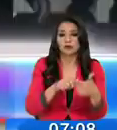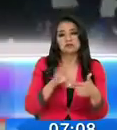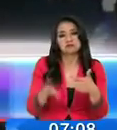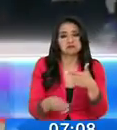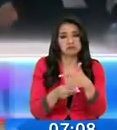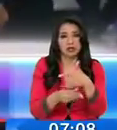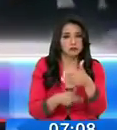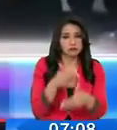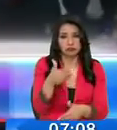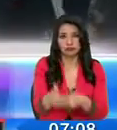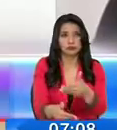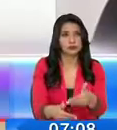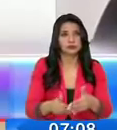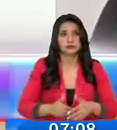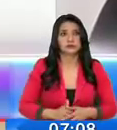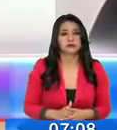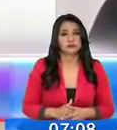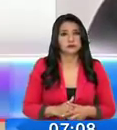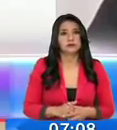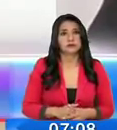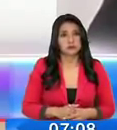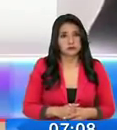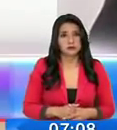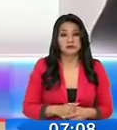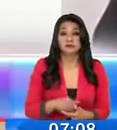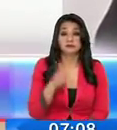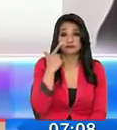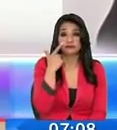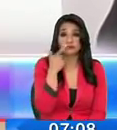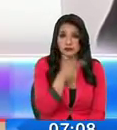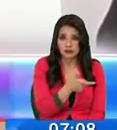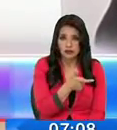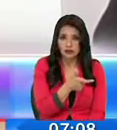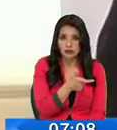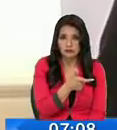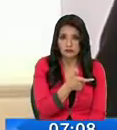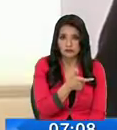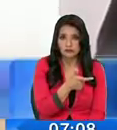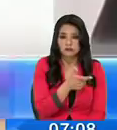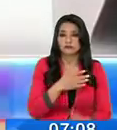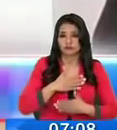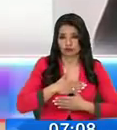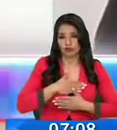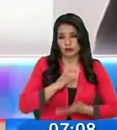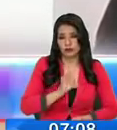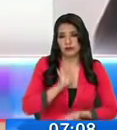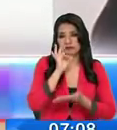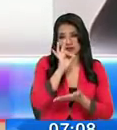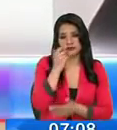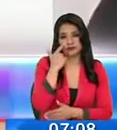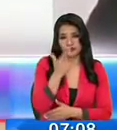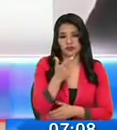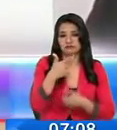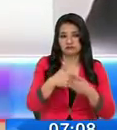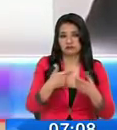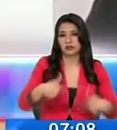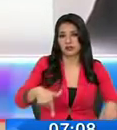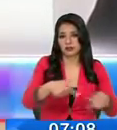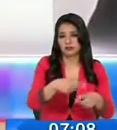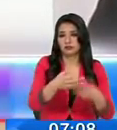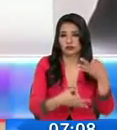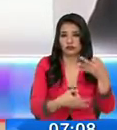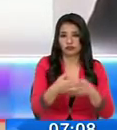partes procesales. Y tanto la fiscalía, representada por mi persona en esta audiencia, como el